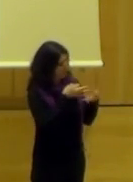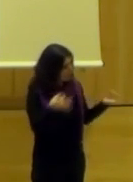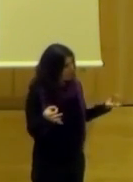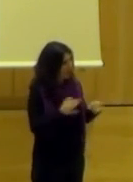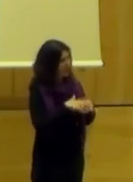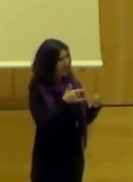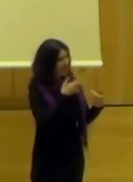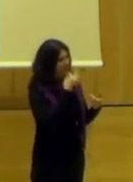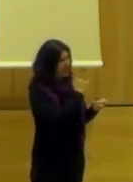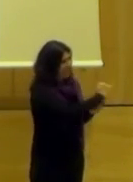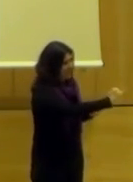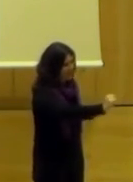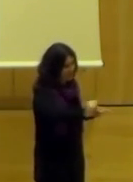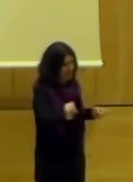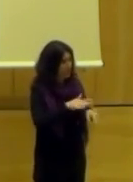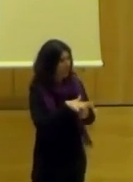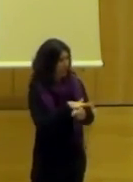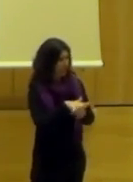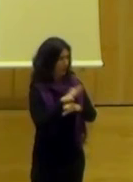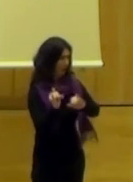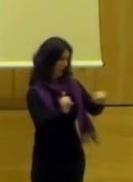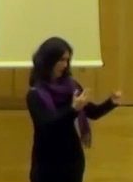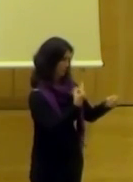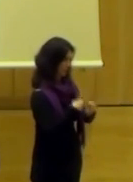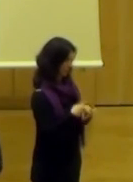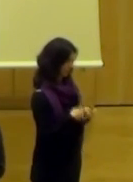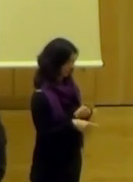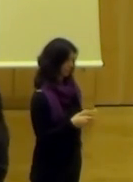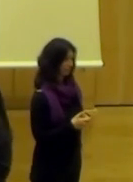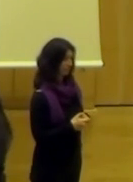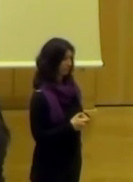con una facilitación de aquello que ya existe, porque en los barrios se están haciendo muchas cosas.